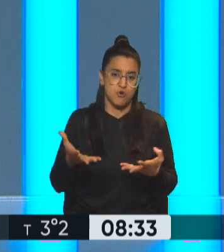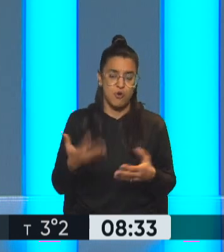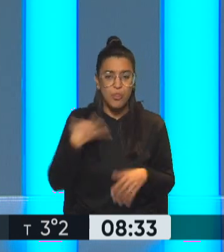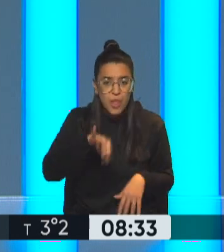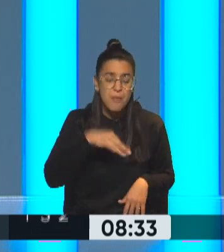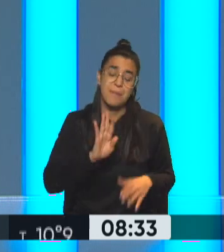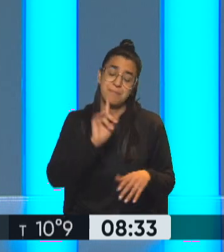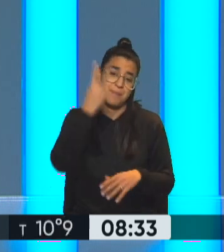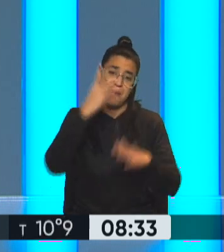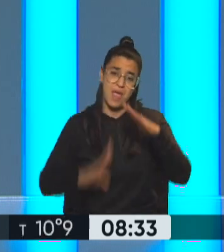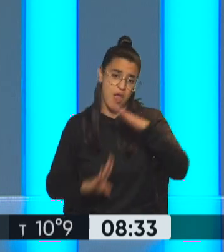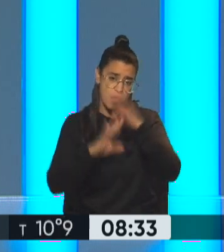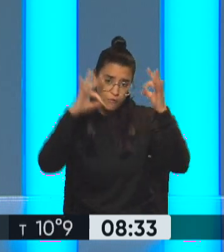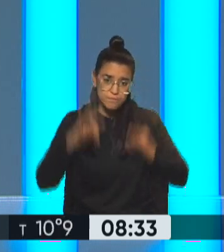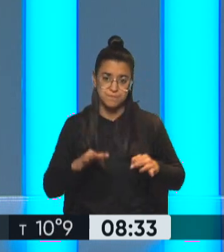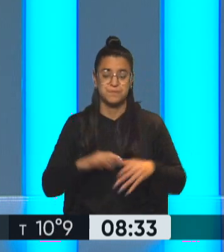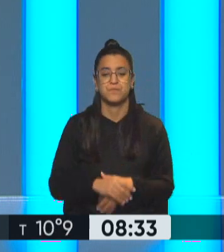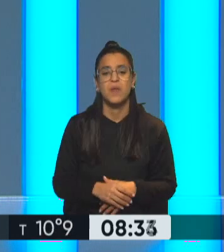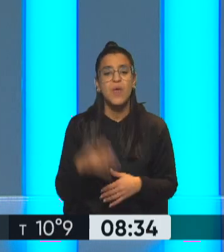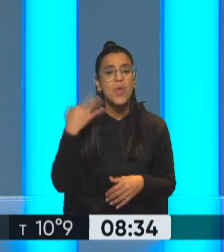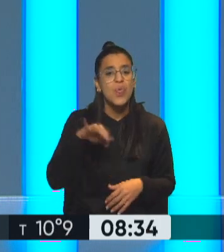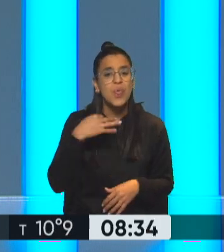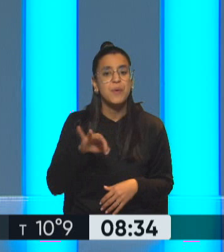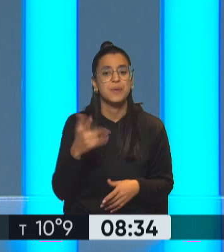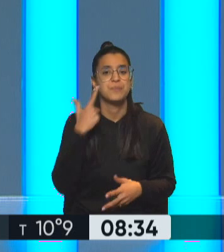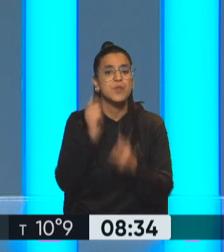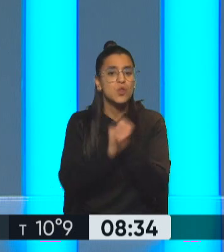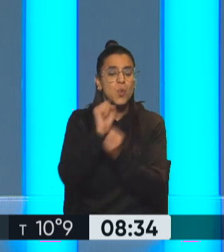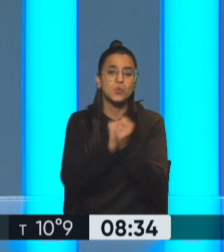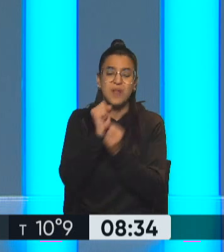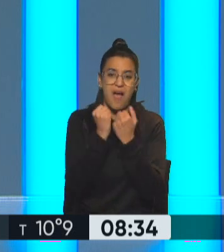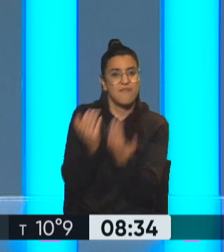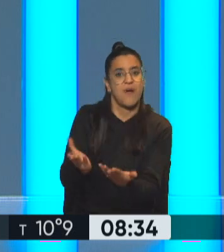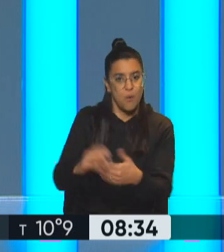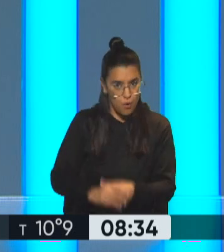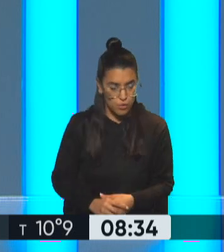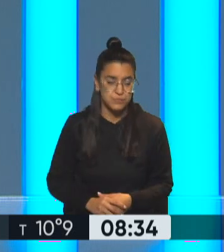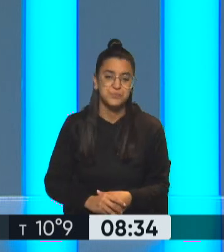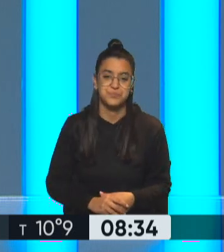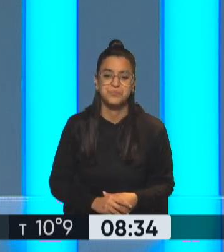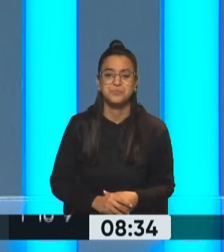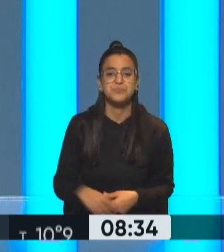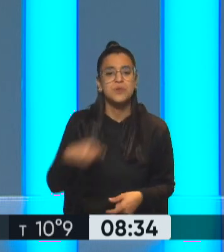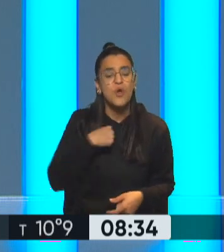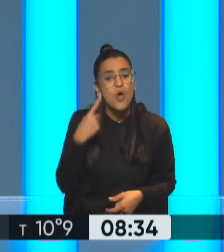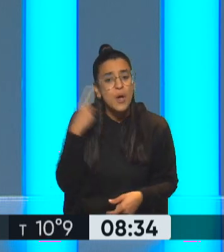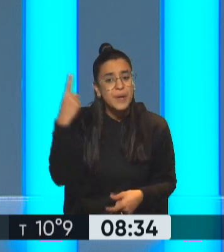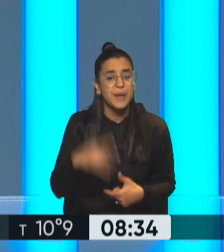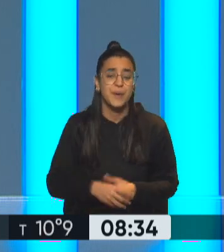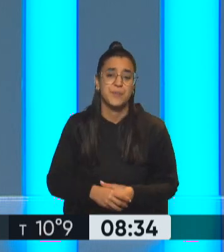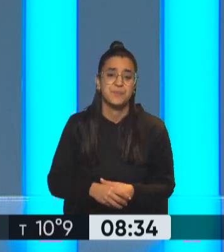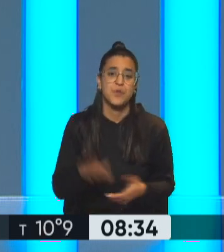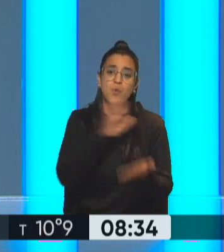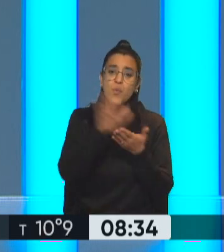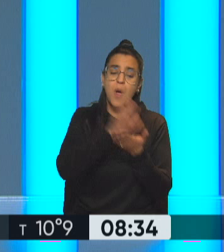primera prioridad y que debería ser un industrialista, ¿sí? Y creo que el caso de